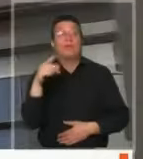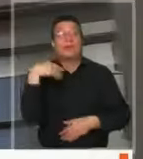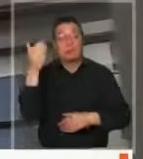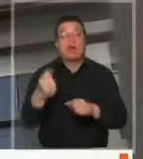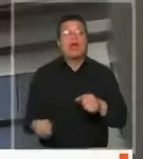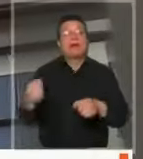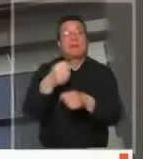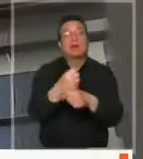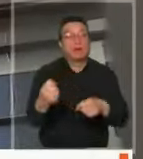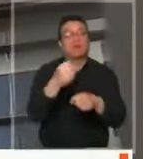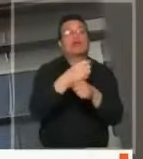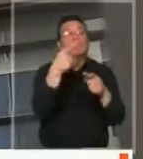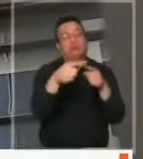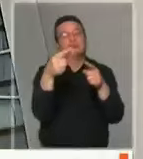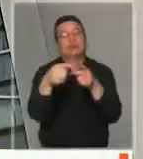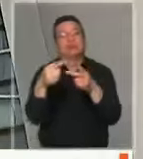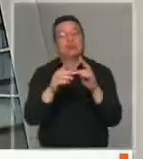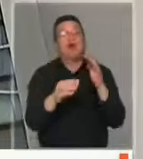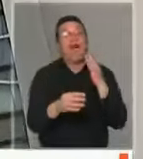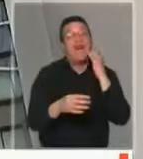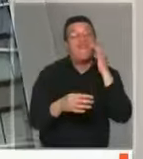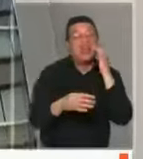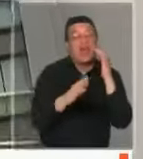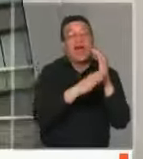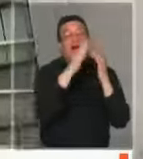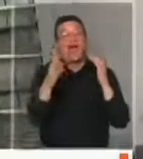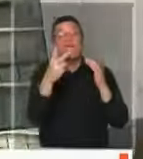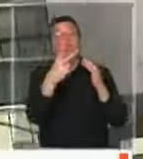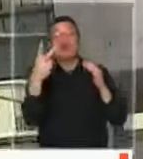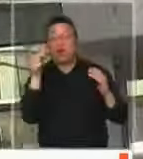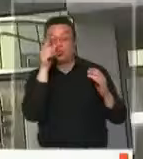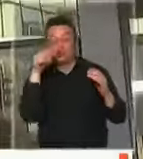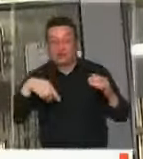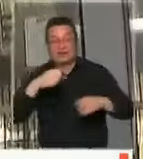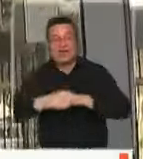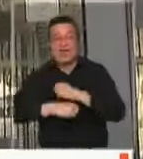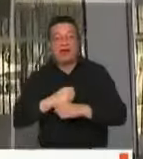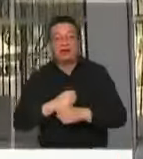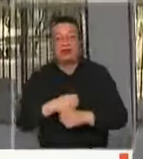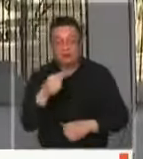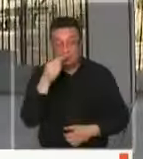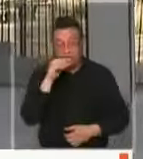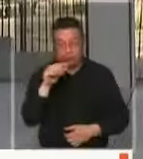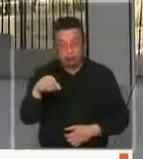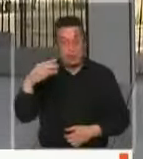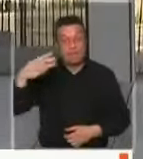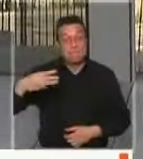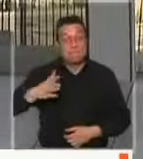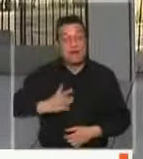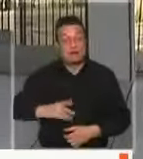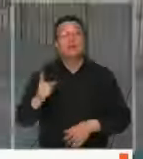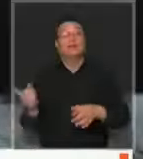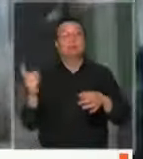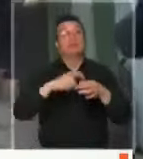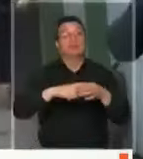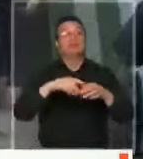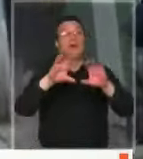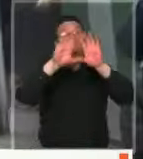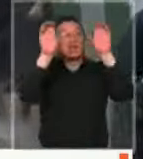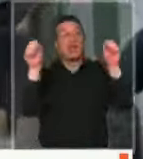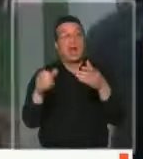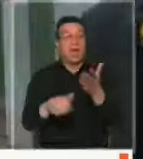en cargos administrativos desde abril al 22 de octubre de este año sí hasta este mismo martes fue parte de la